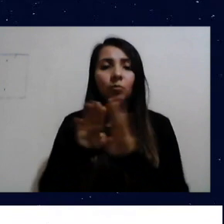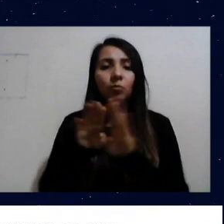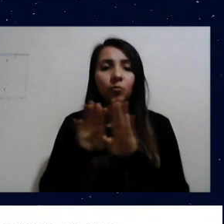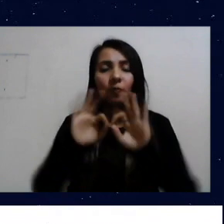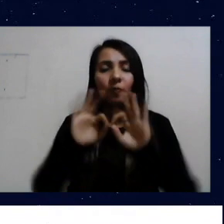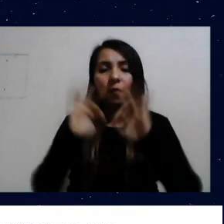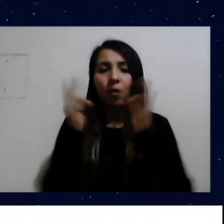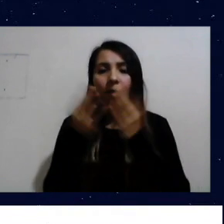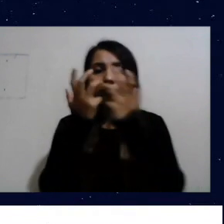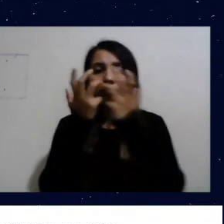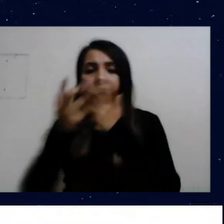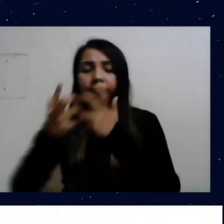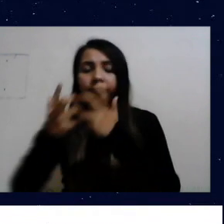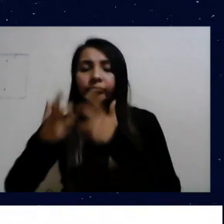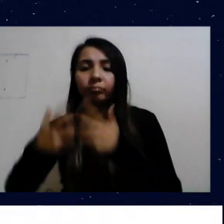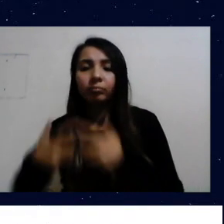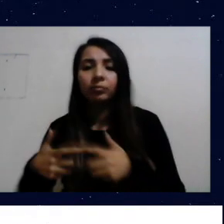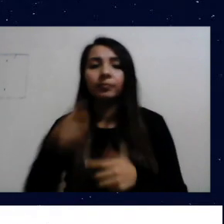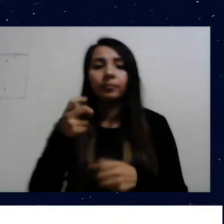química.